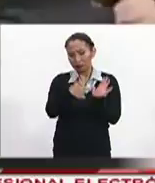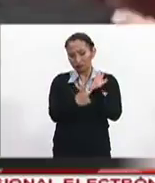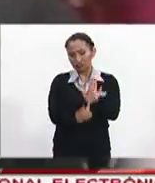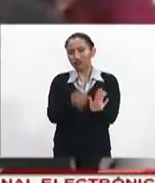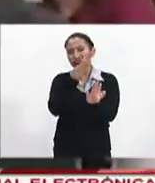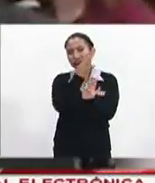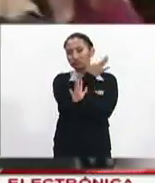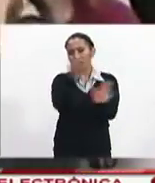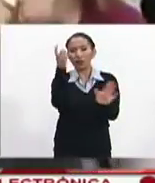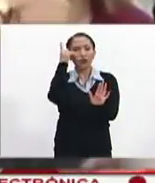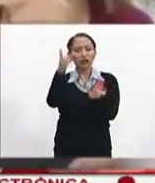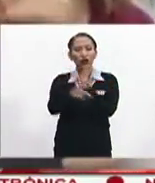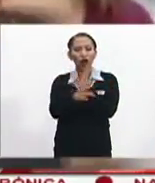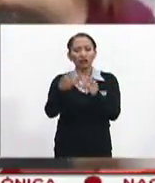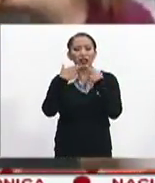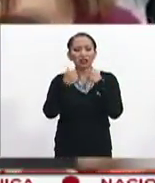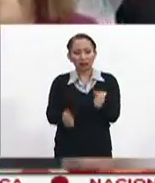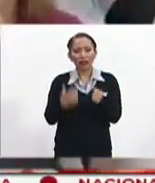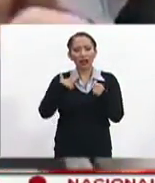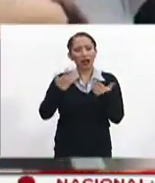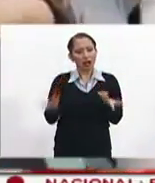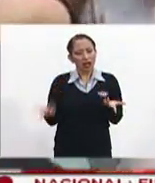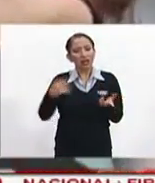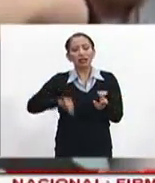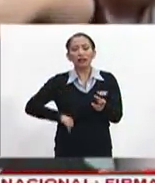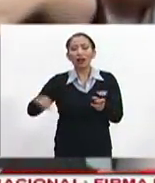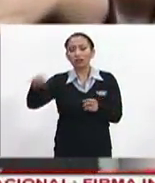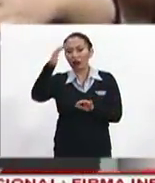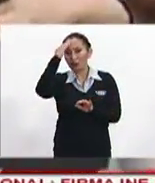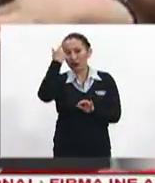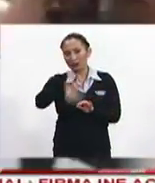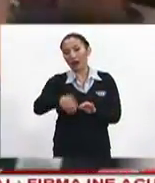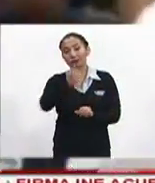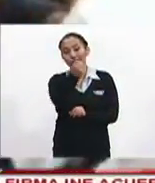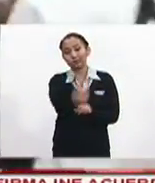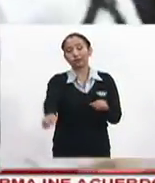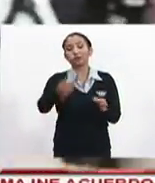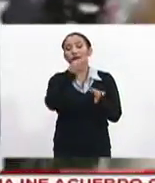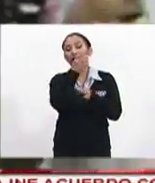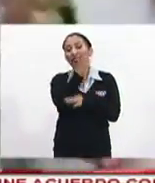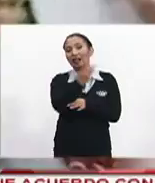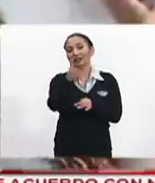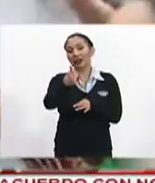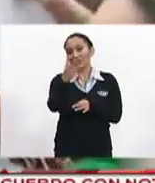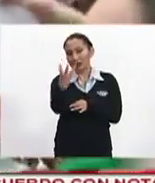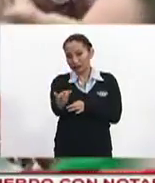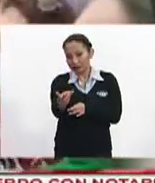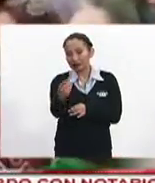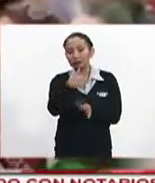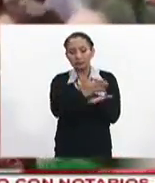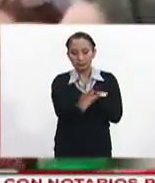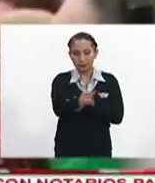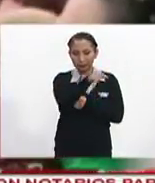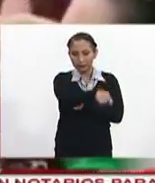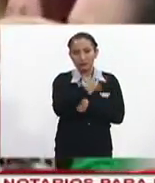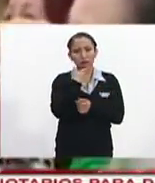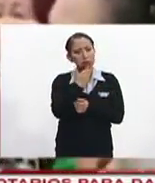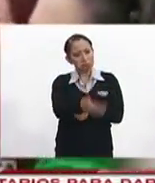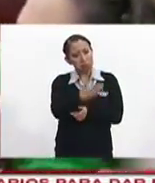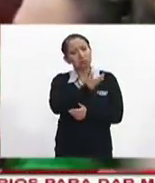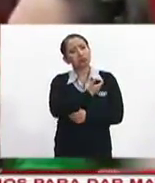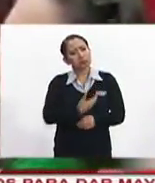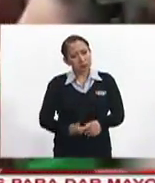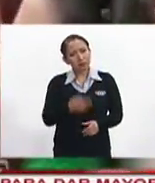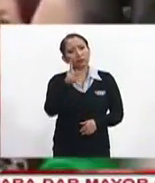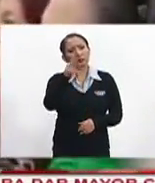presentó su declaración patrimonial, fiscal y de conflicto de intereses, conocida como la famosa declaración 3 de 3. Y por otra parte, celebró que el